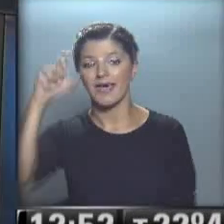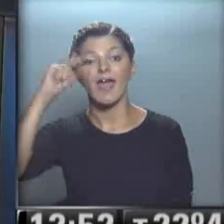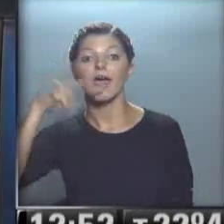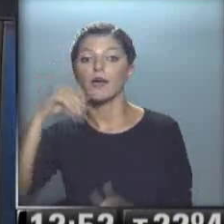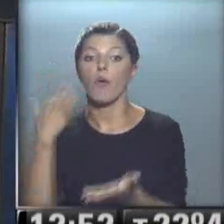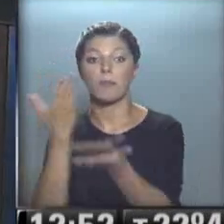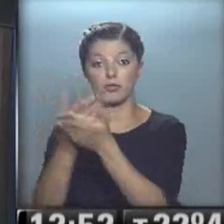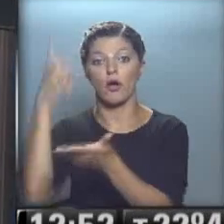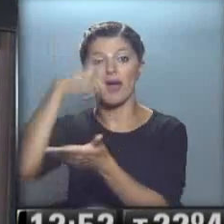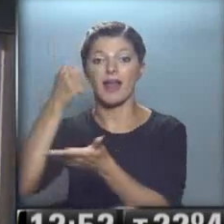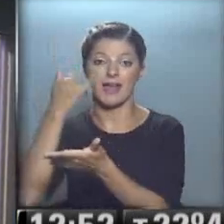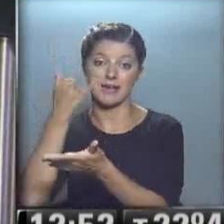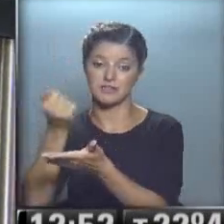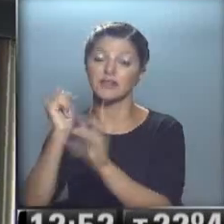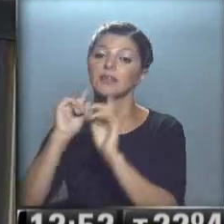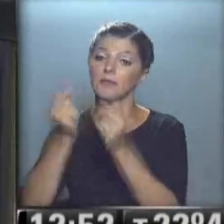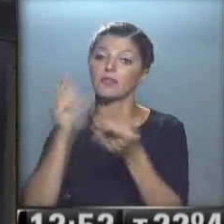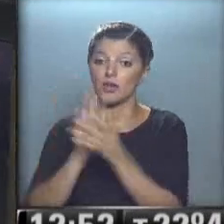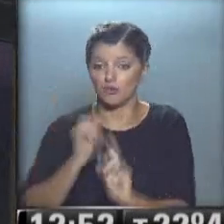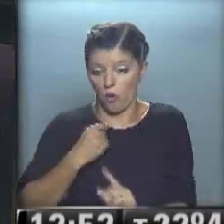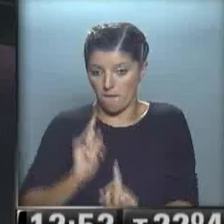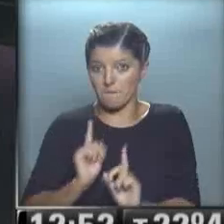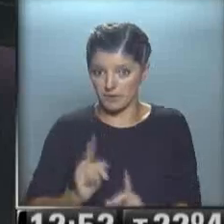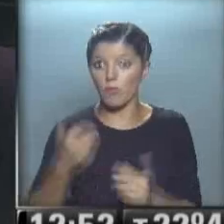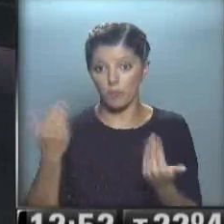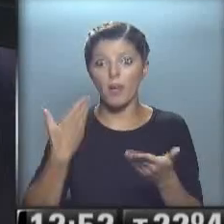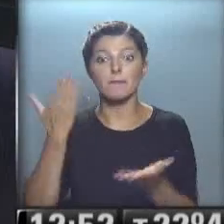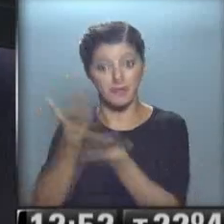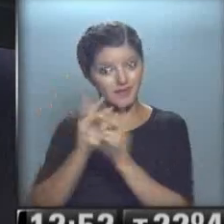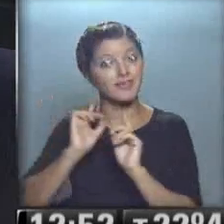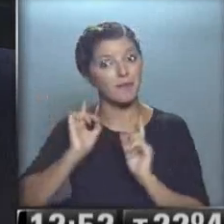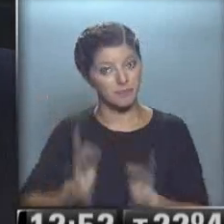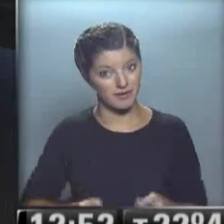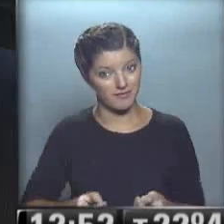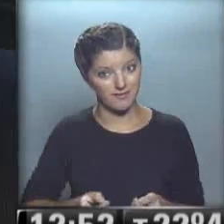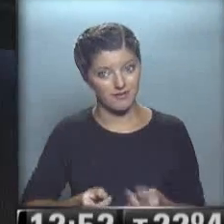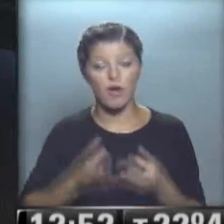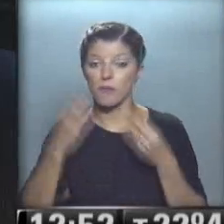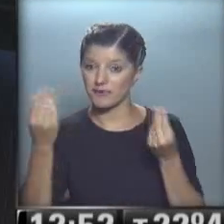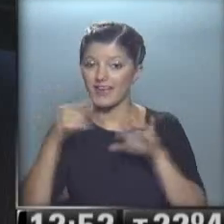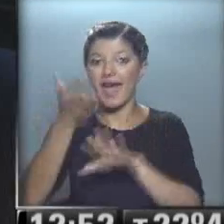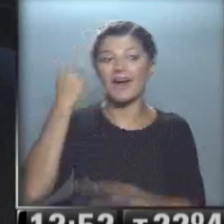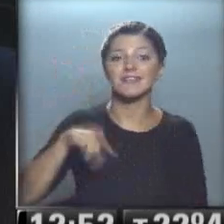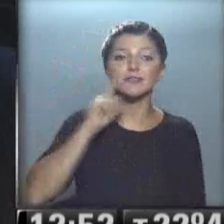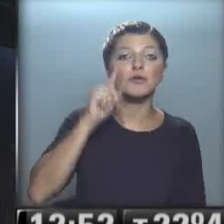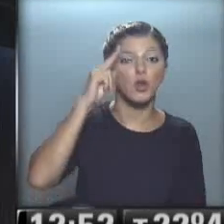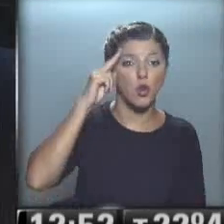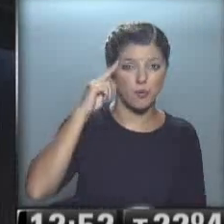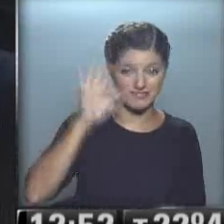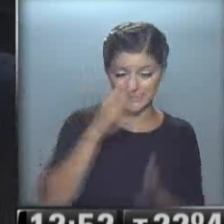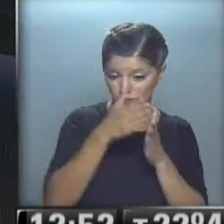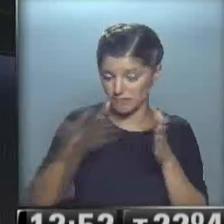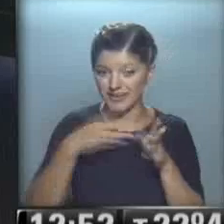haa justamente la posibilidad de ellos ahora reclamar lo que corresponde porque en esta guerra del siglo XIX as